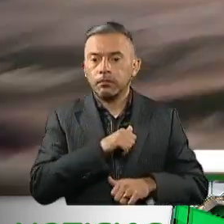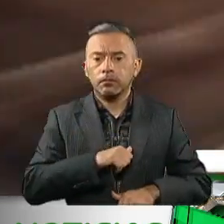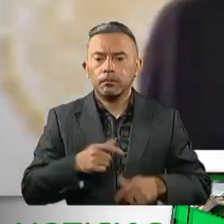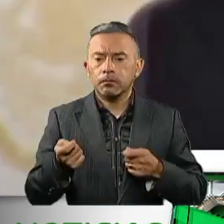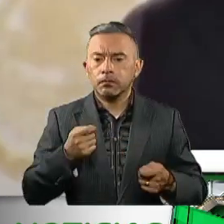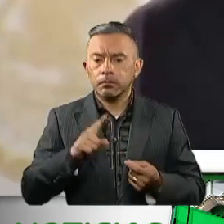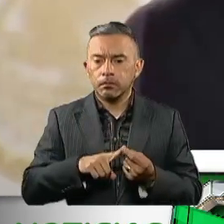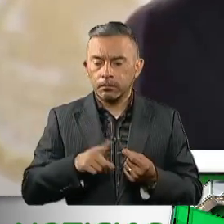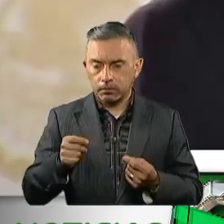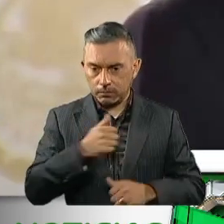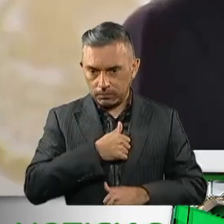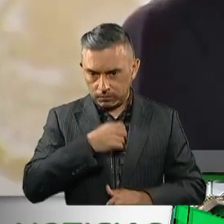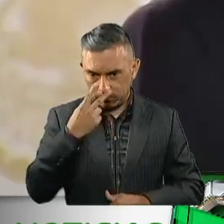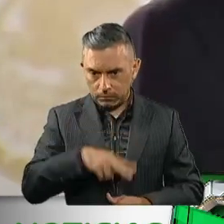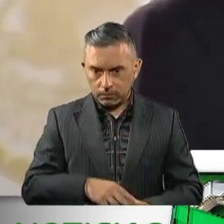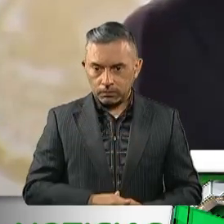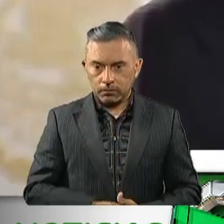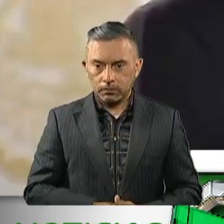Mexicano. Es